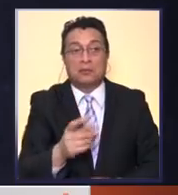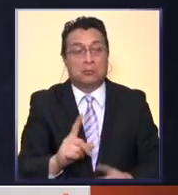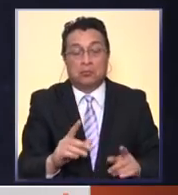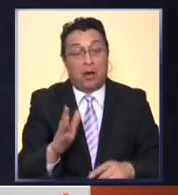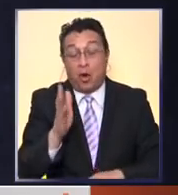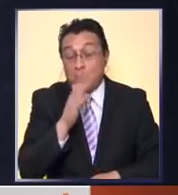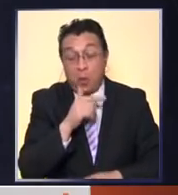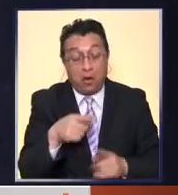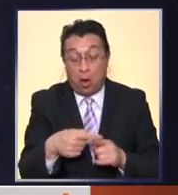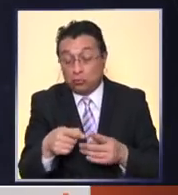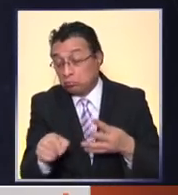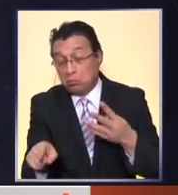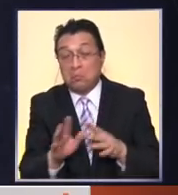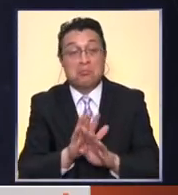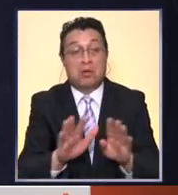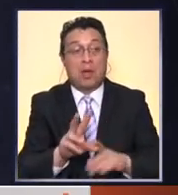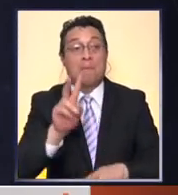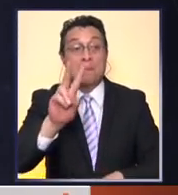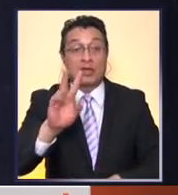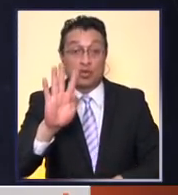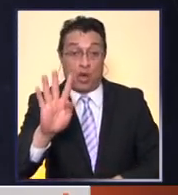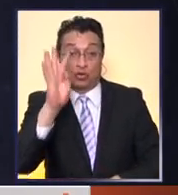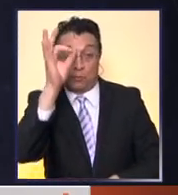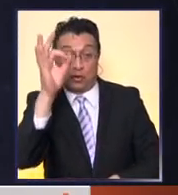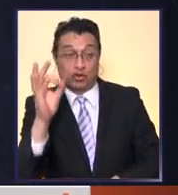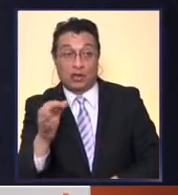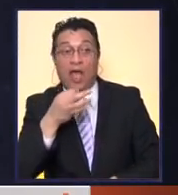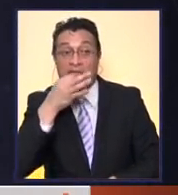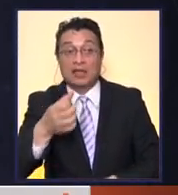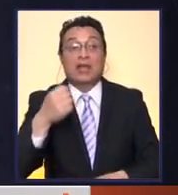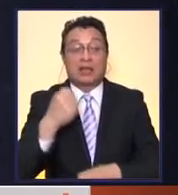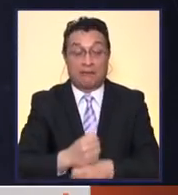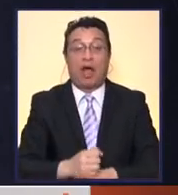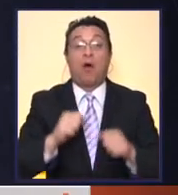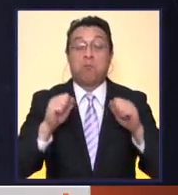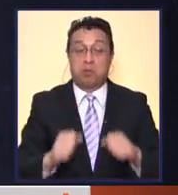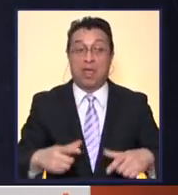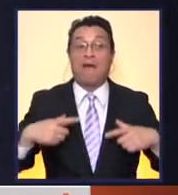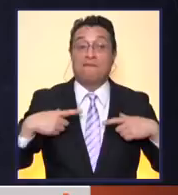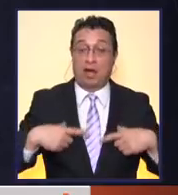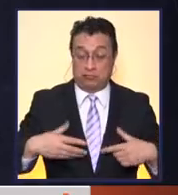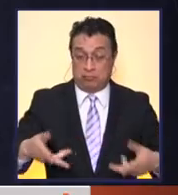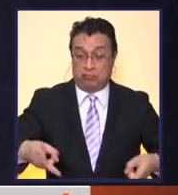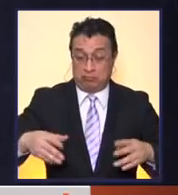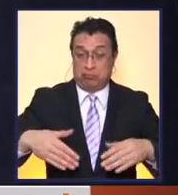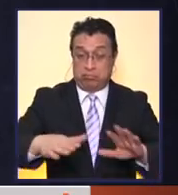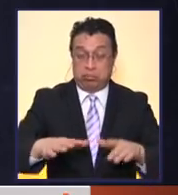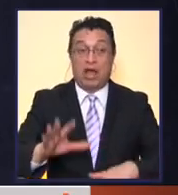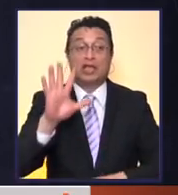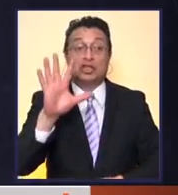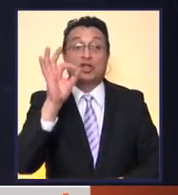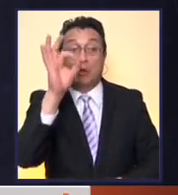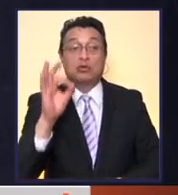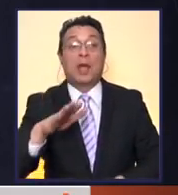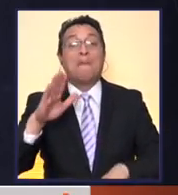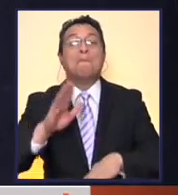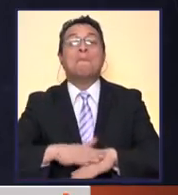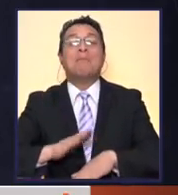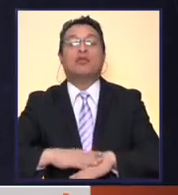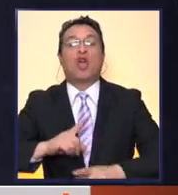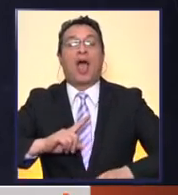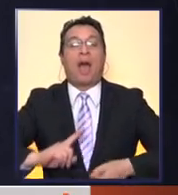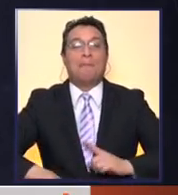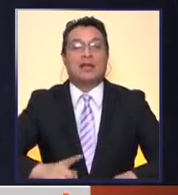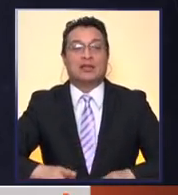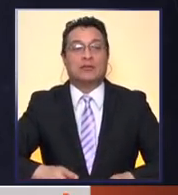alternativa considerada, el 24% que sus trabajadores podrán tomar vacaciones esos días, un 5% permiso administrativo,